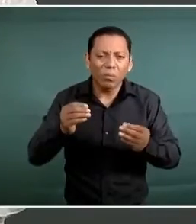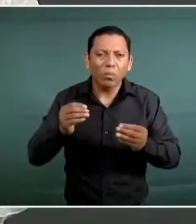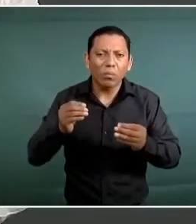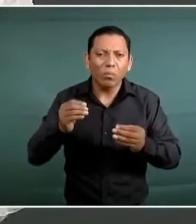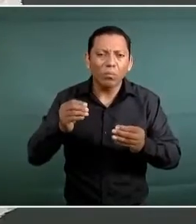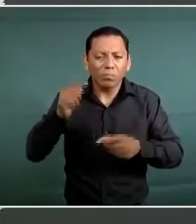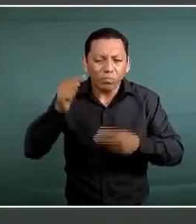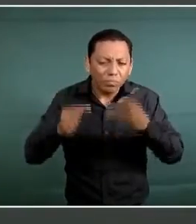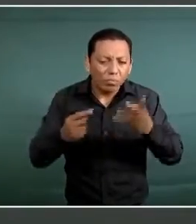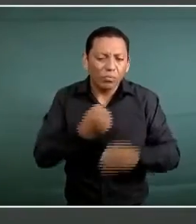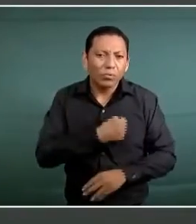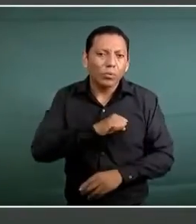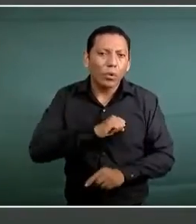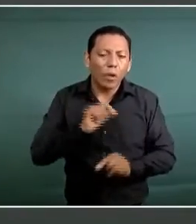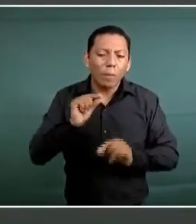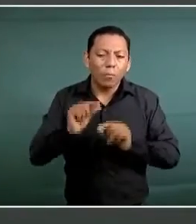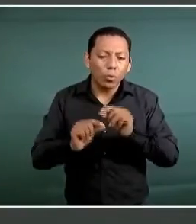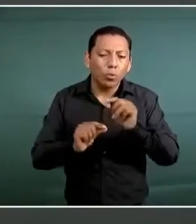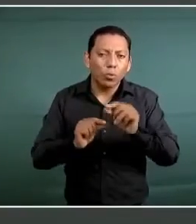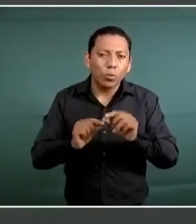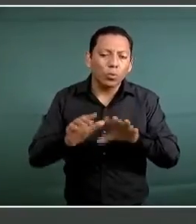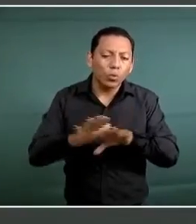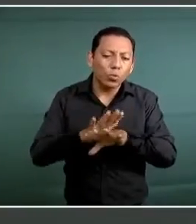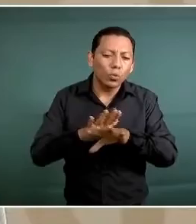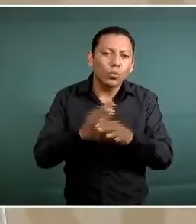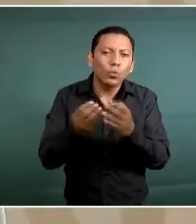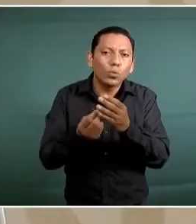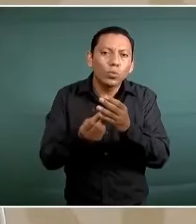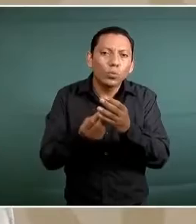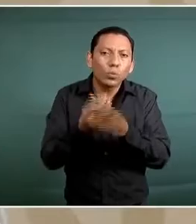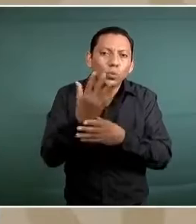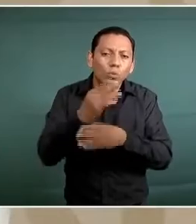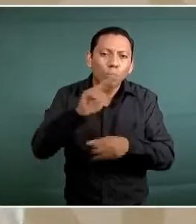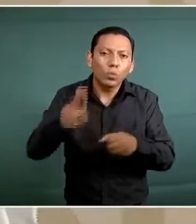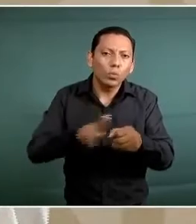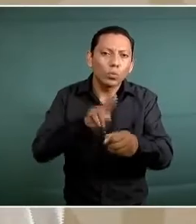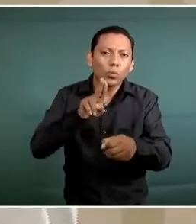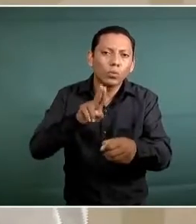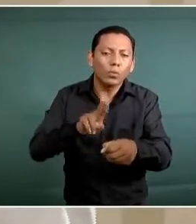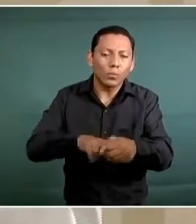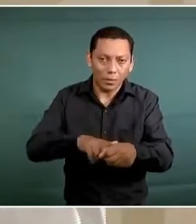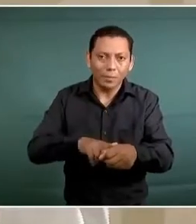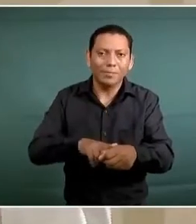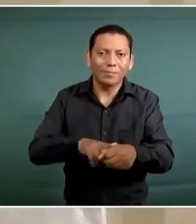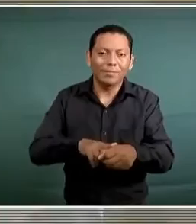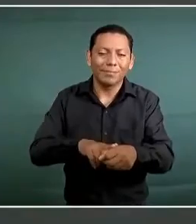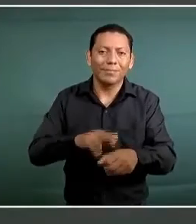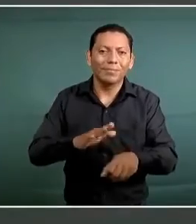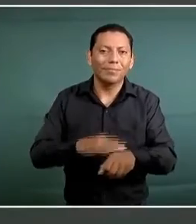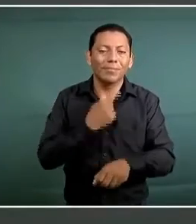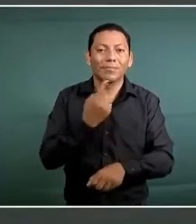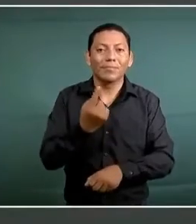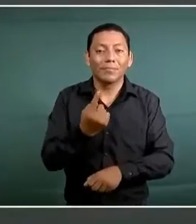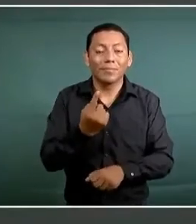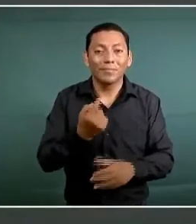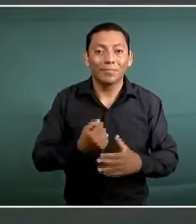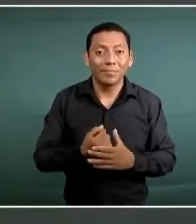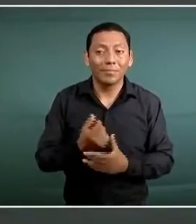y regresando a la normalidad porque hay quienes